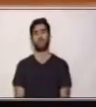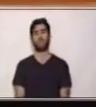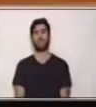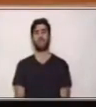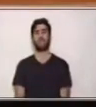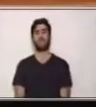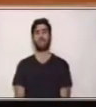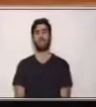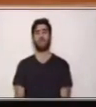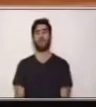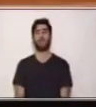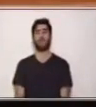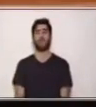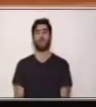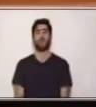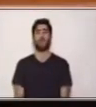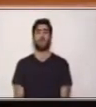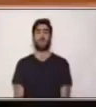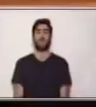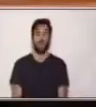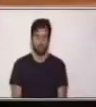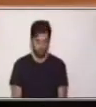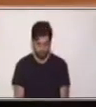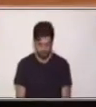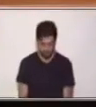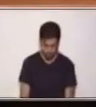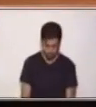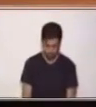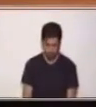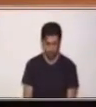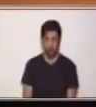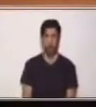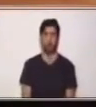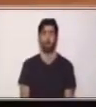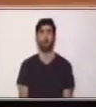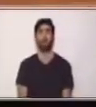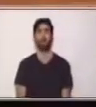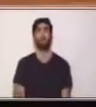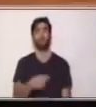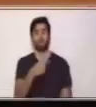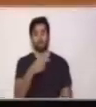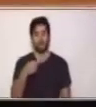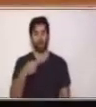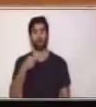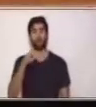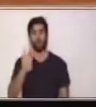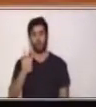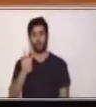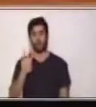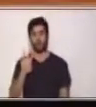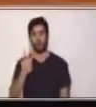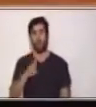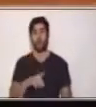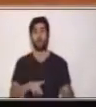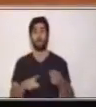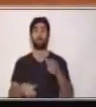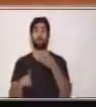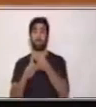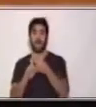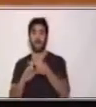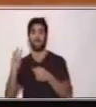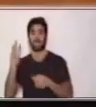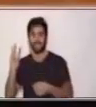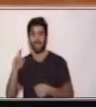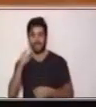5, 6, 7. Menos 4 más 3. Recordemos que indicamos que el